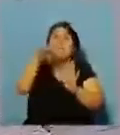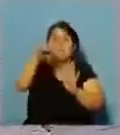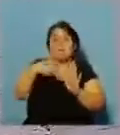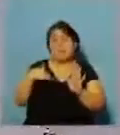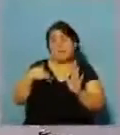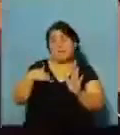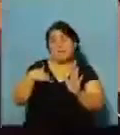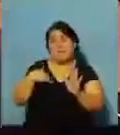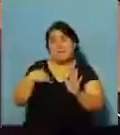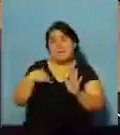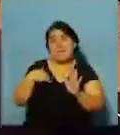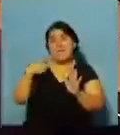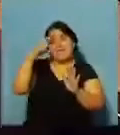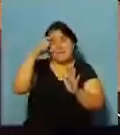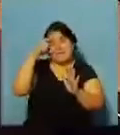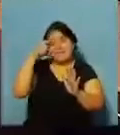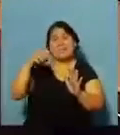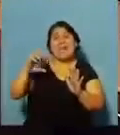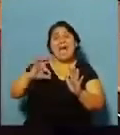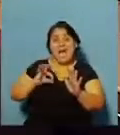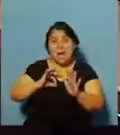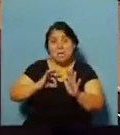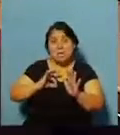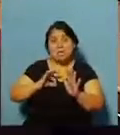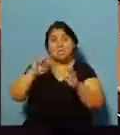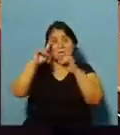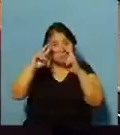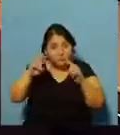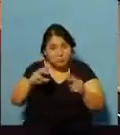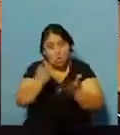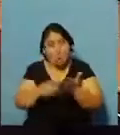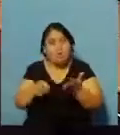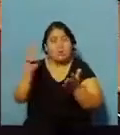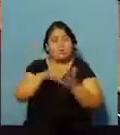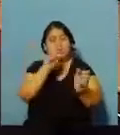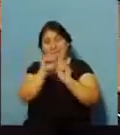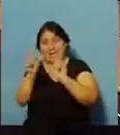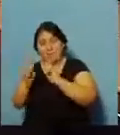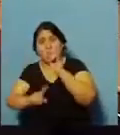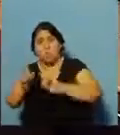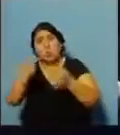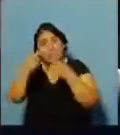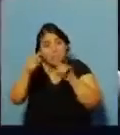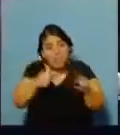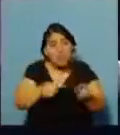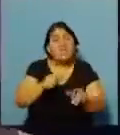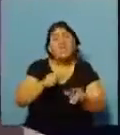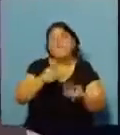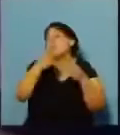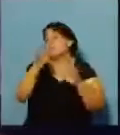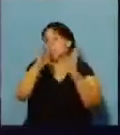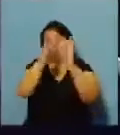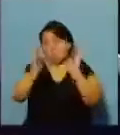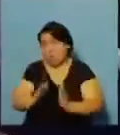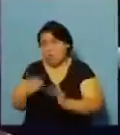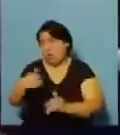se plantea que cada 10 años se tienen que hacer estos estudios antropométricos para ir viendo las variaciones que van sufriendo los cuerpos de los